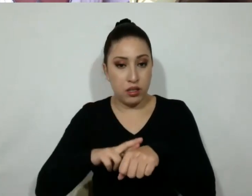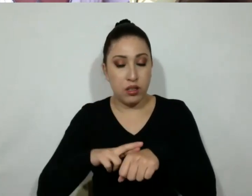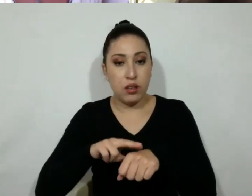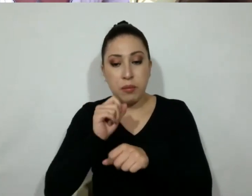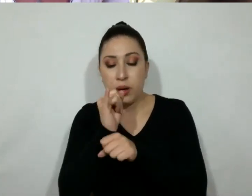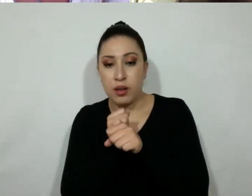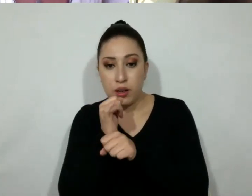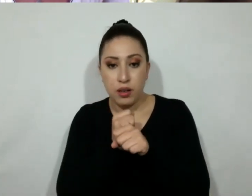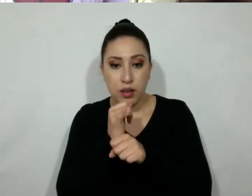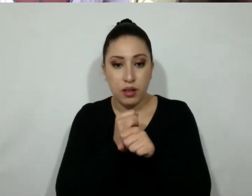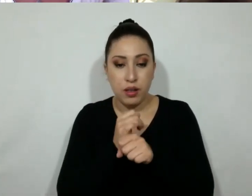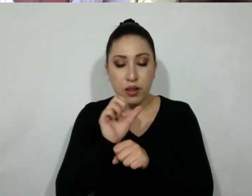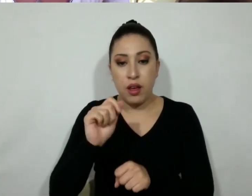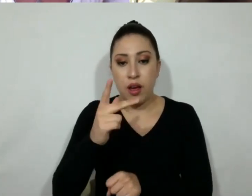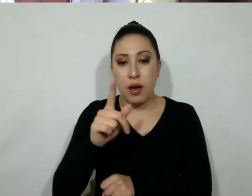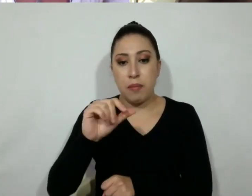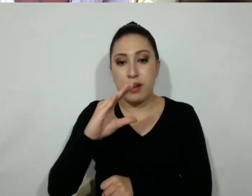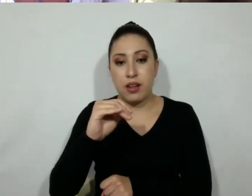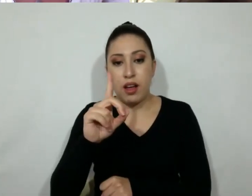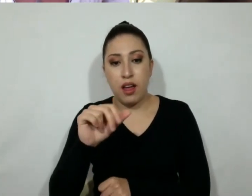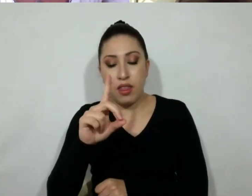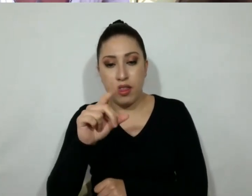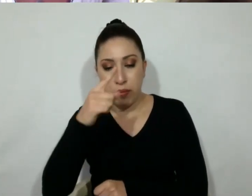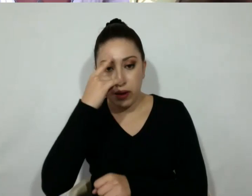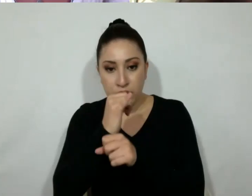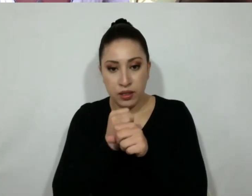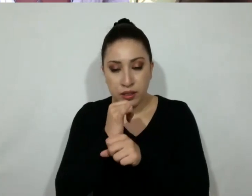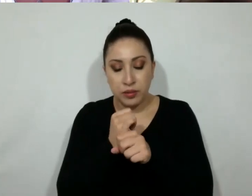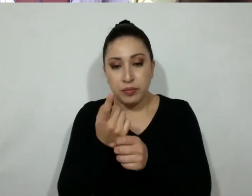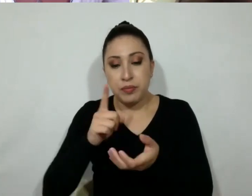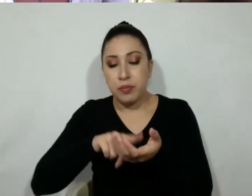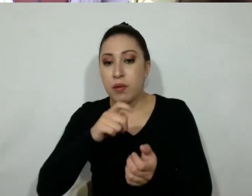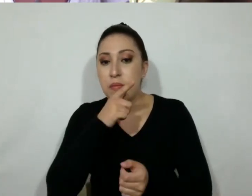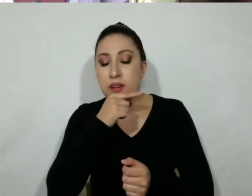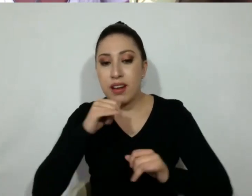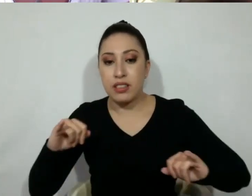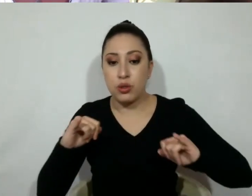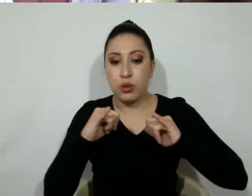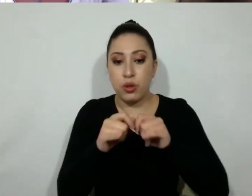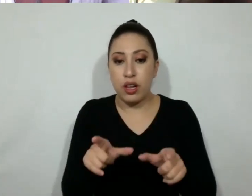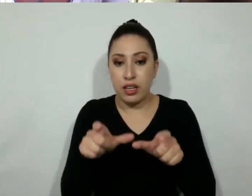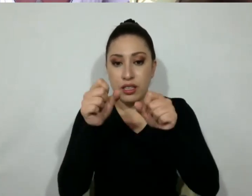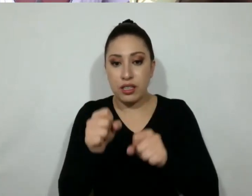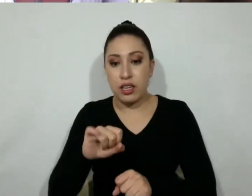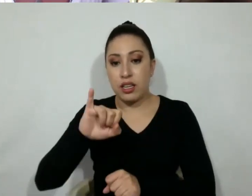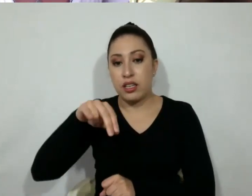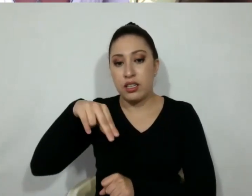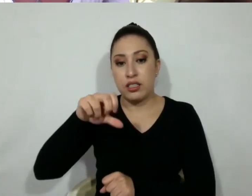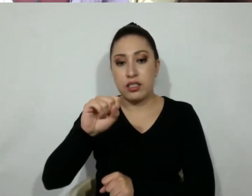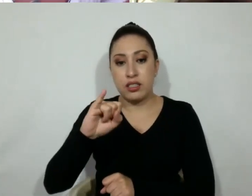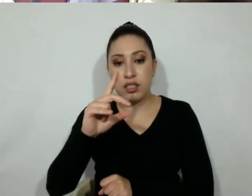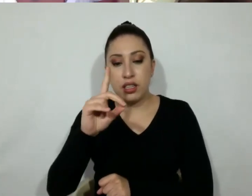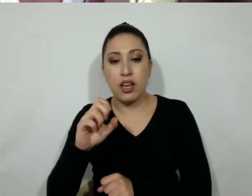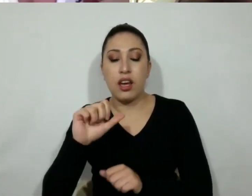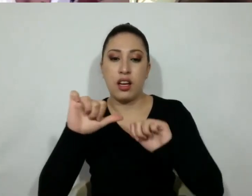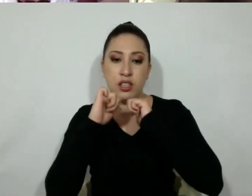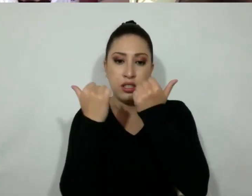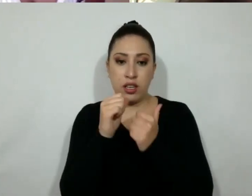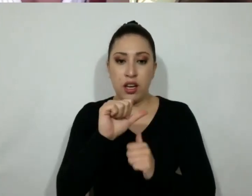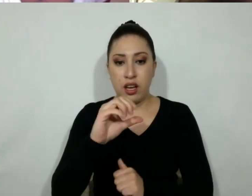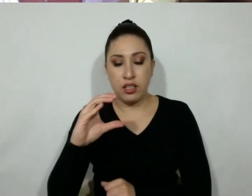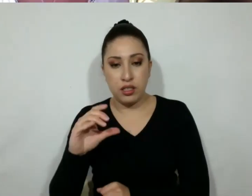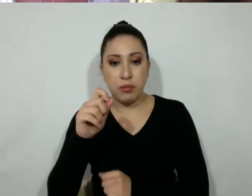investigación aplicada en policías en el Instituto para la Seguridad y la Democracia, el INCIDE AC, y coordinador ejecutivo de